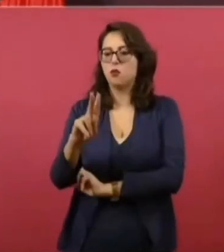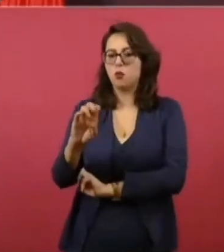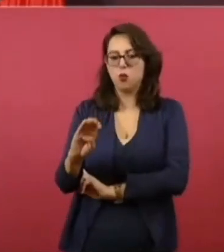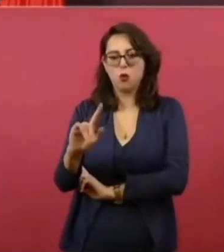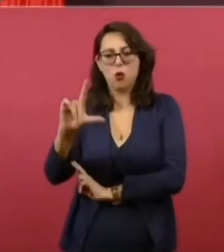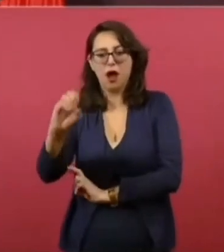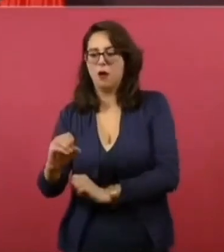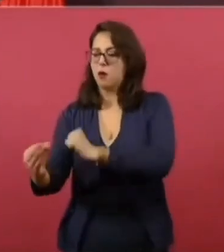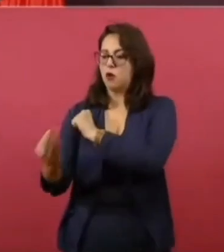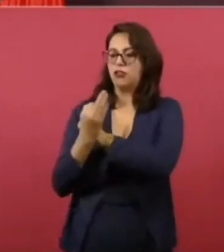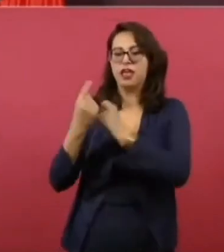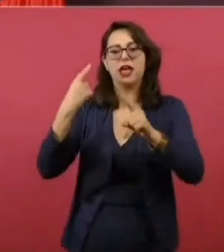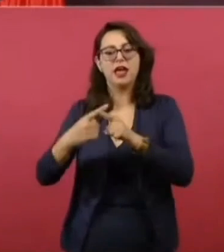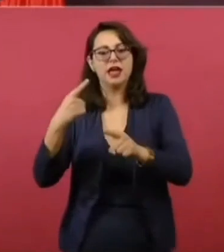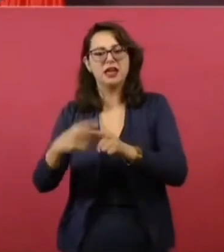¿Quién nos protege?